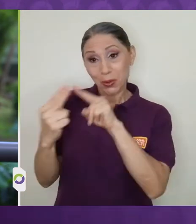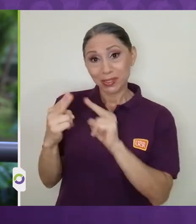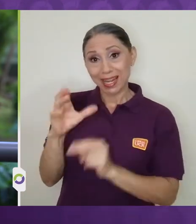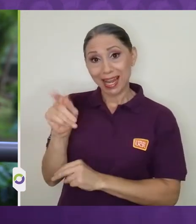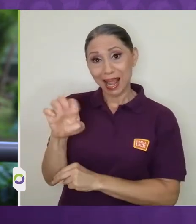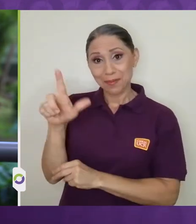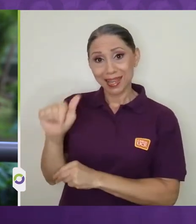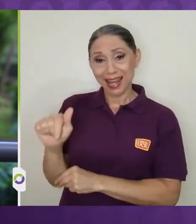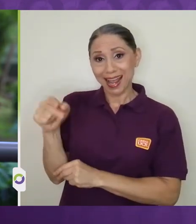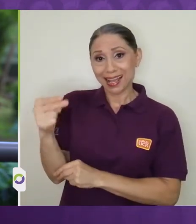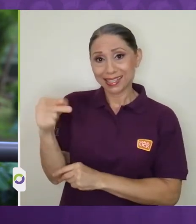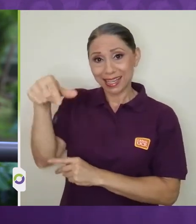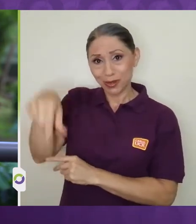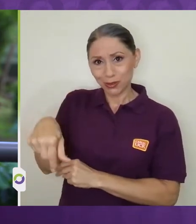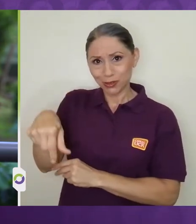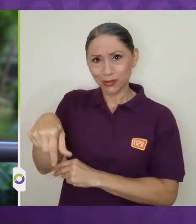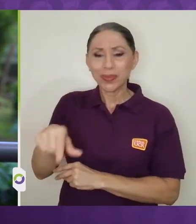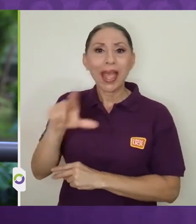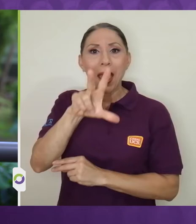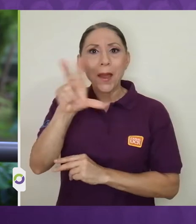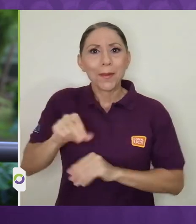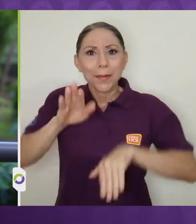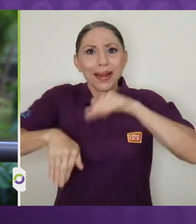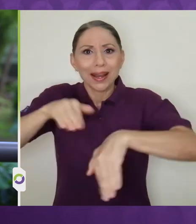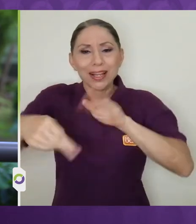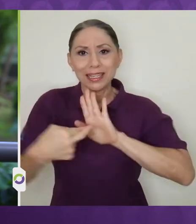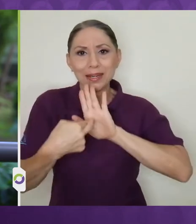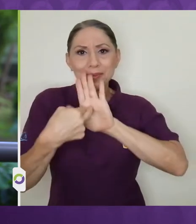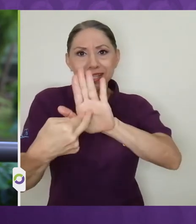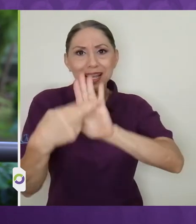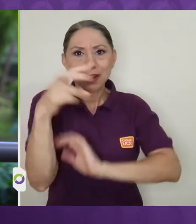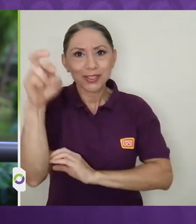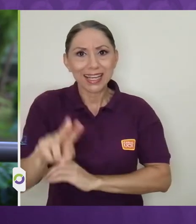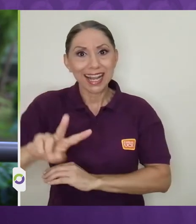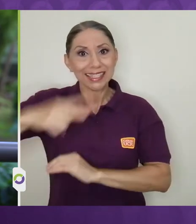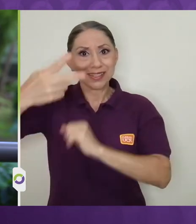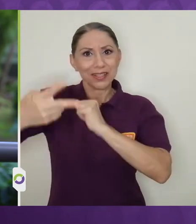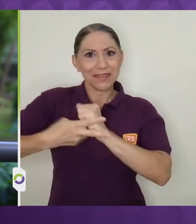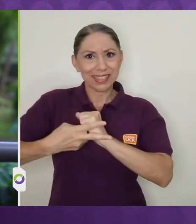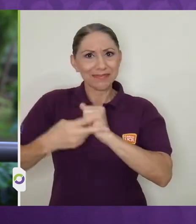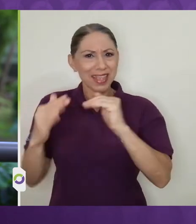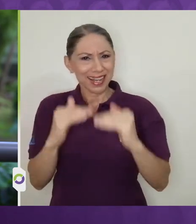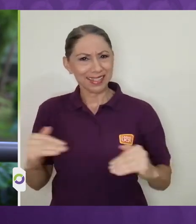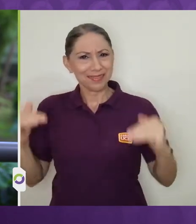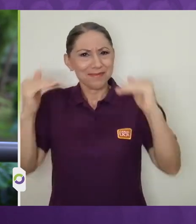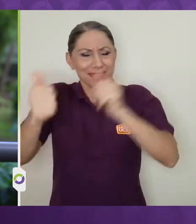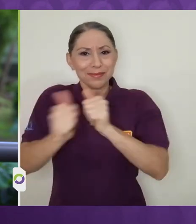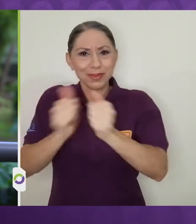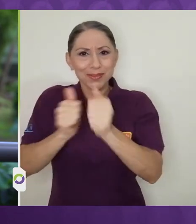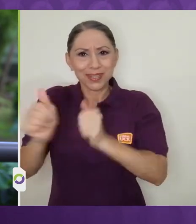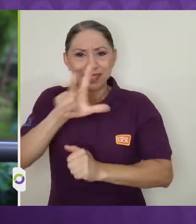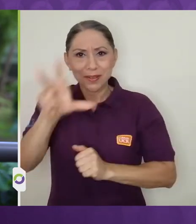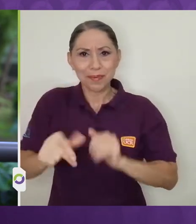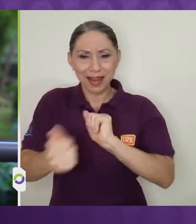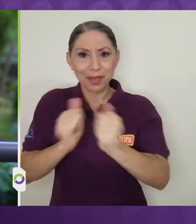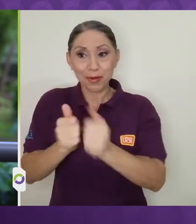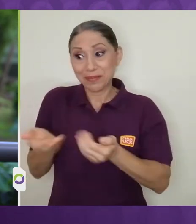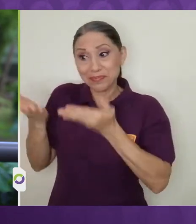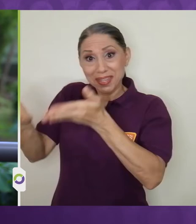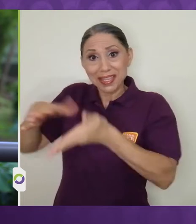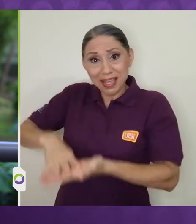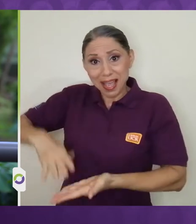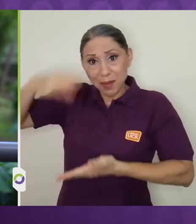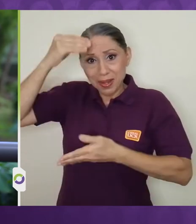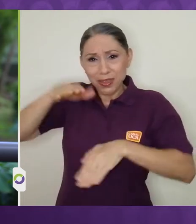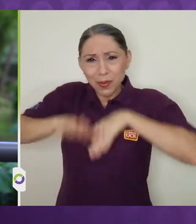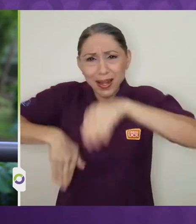Quiroz, paranadadora que representará a Costa Rica por segunda vez consecutiva en las máximas justas del paradeporte. Camila Jase aprendió a nadar